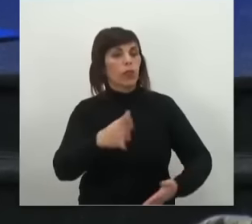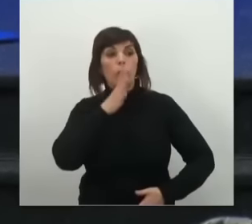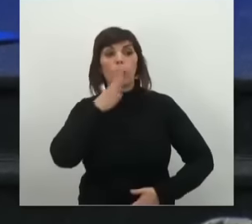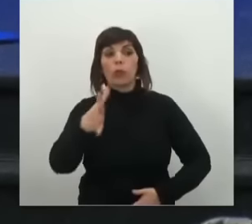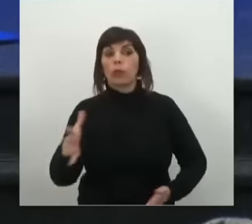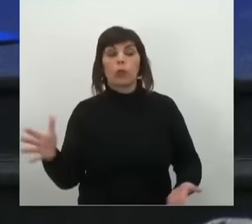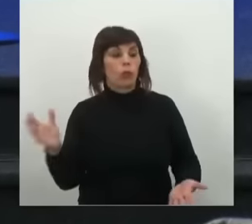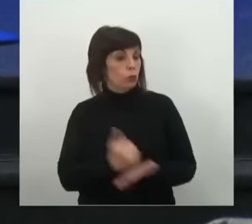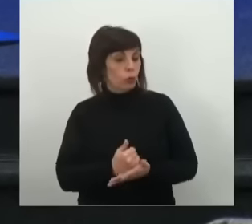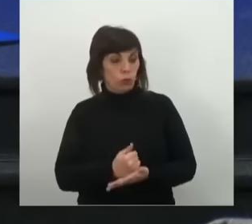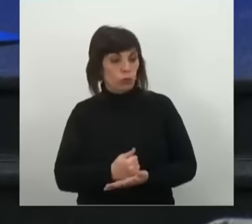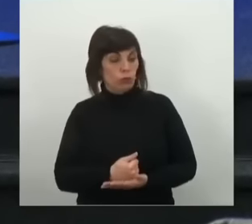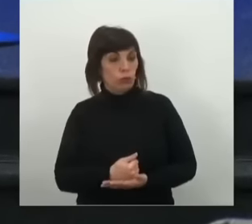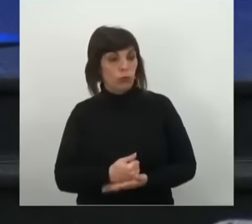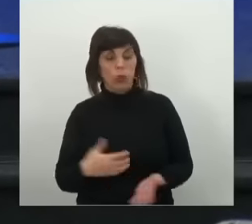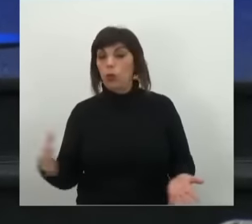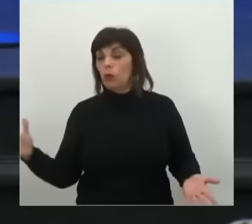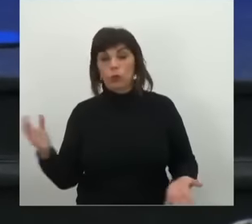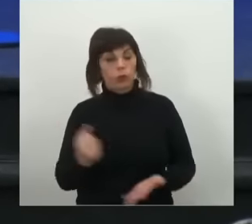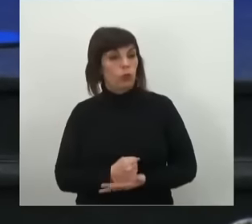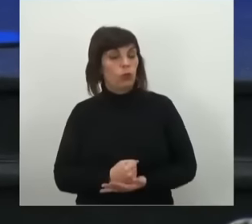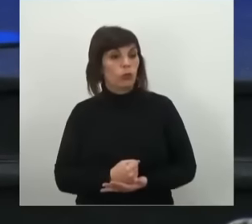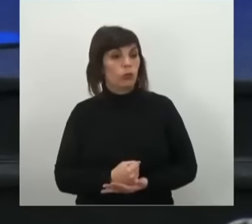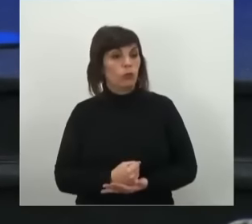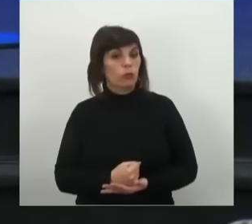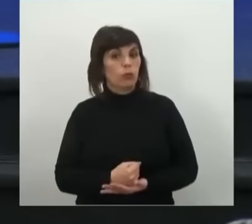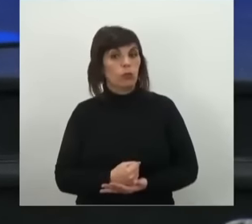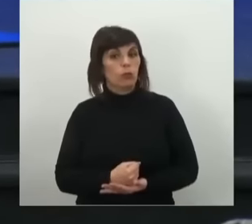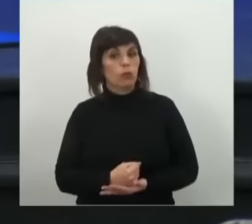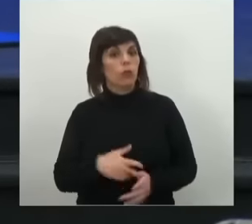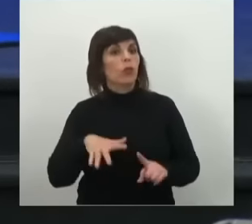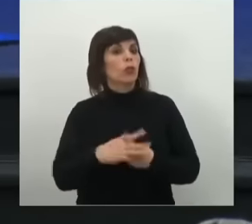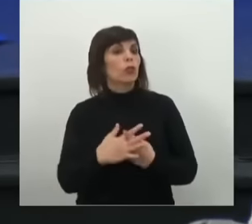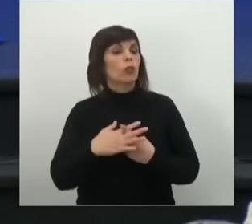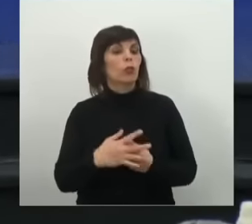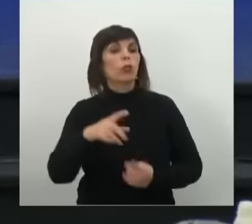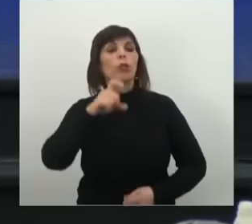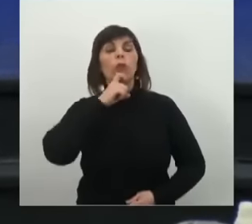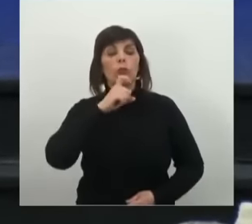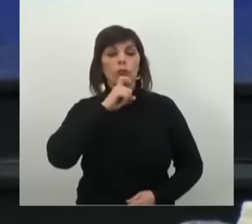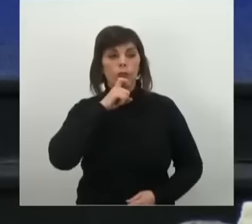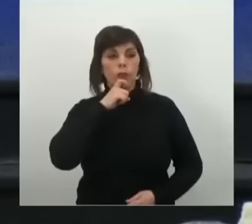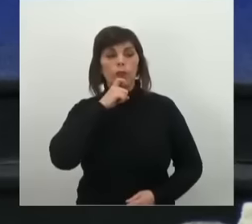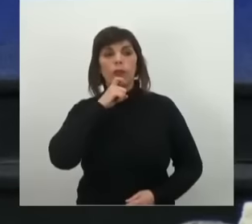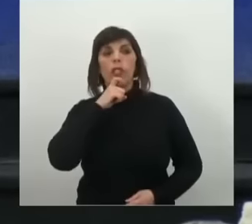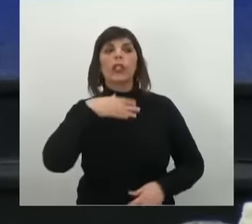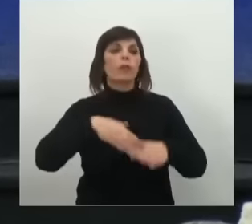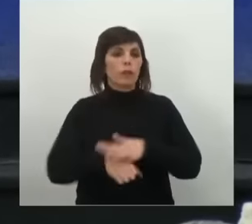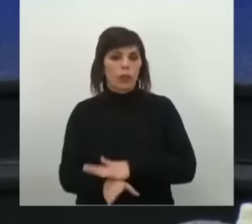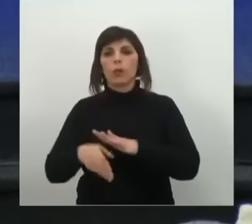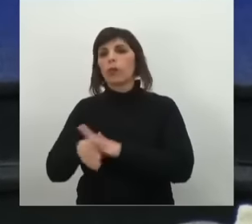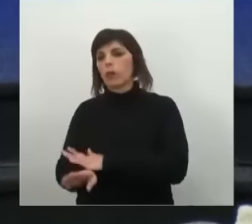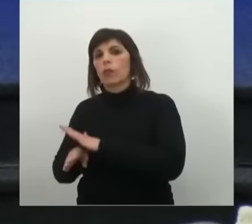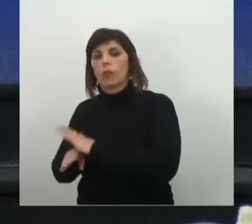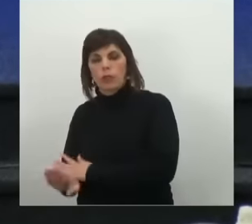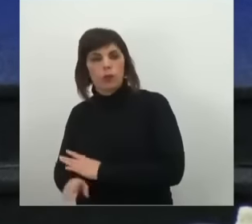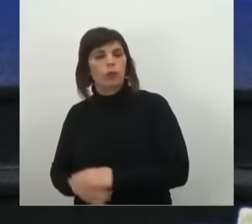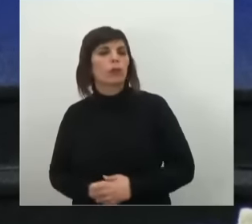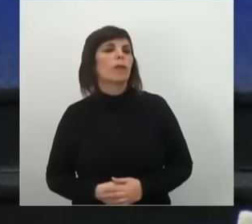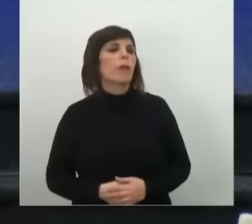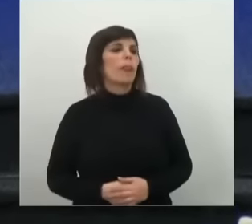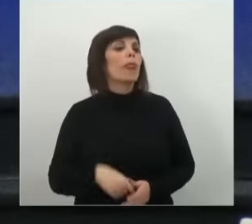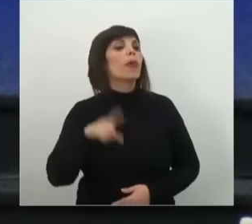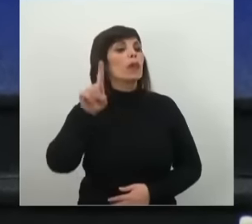nosotros todos nosotros pasaremos dificultades lo mismo que ha pasado el pastor Eduardo a que sí Ah